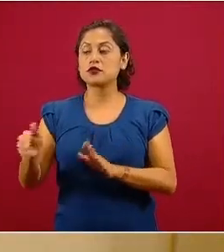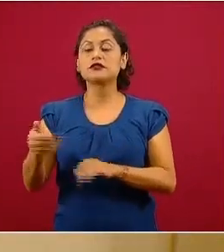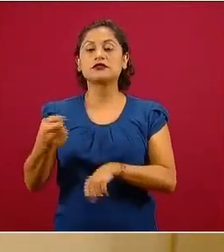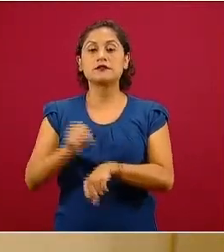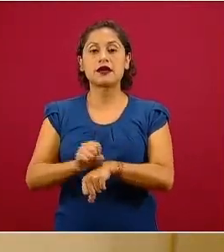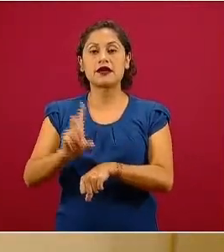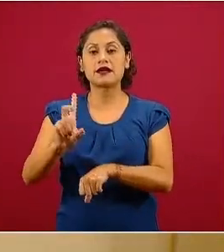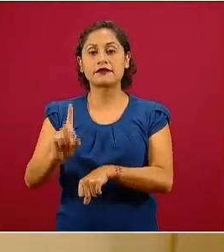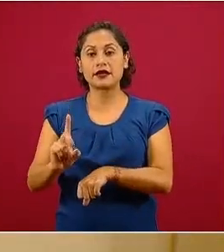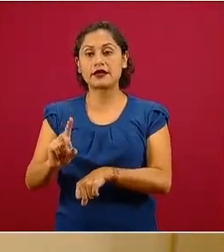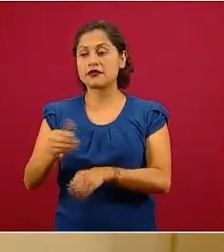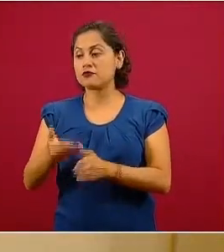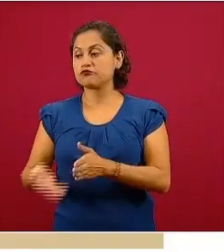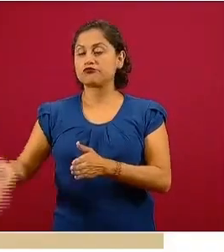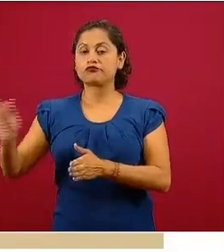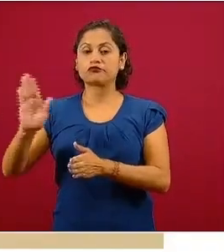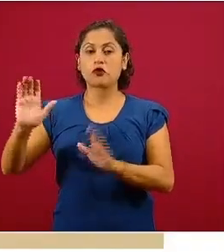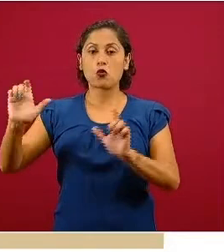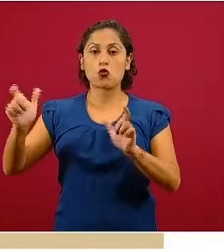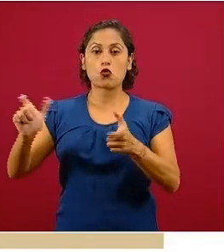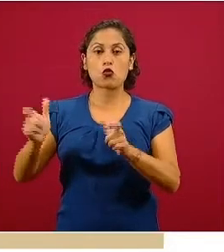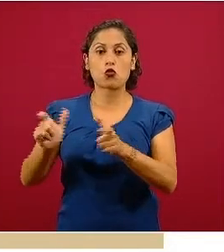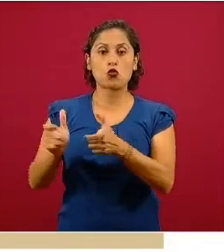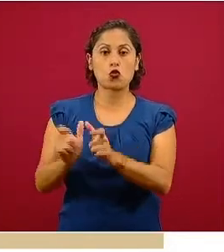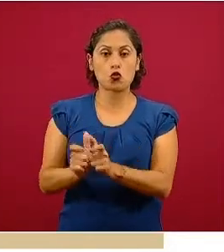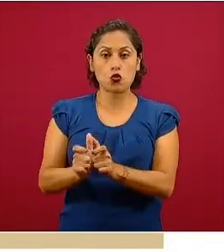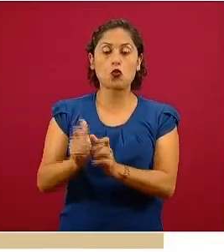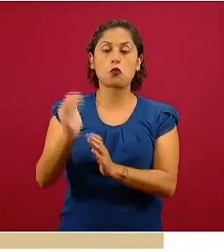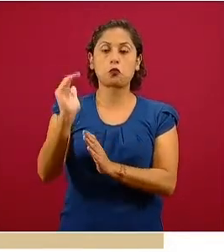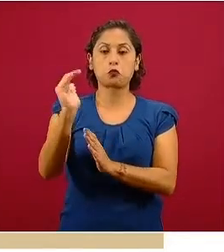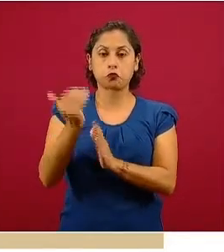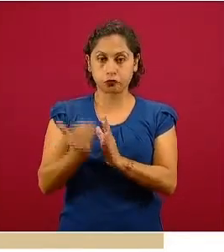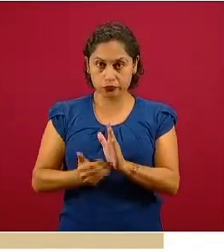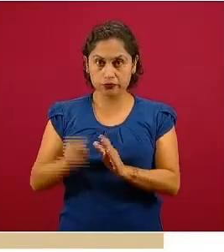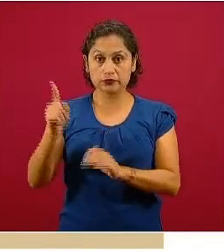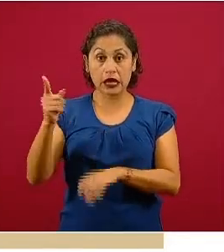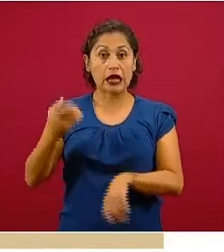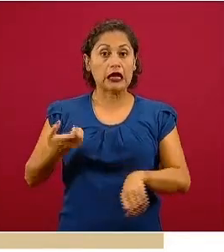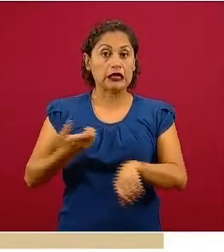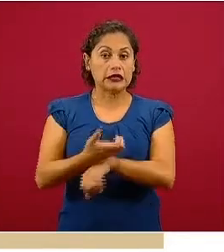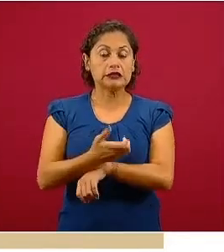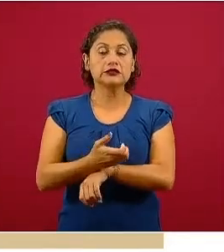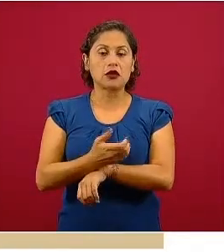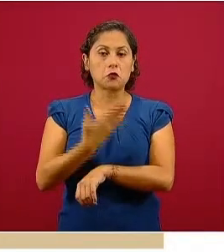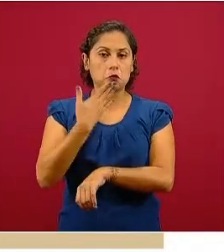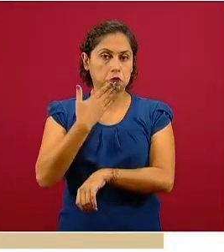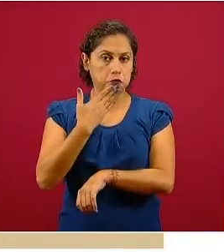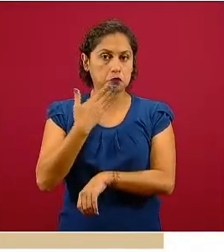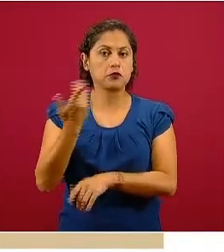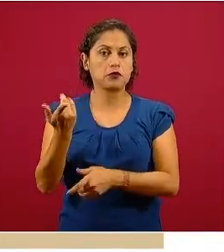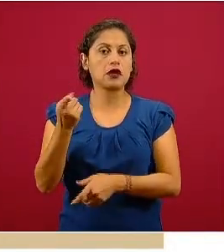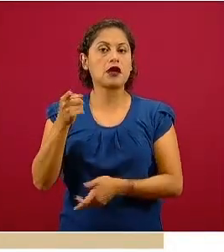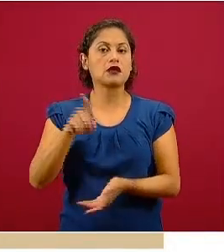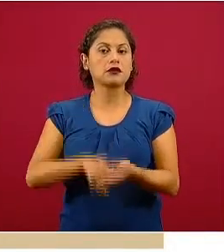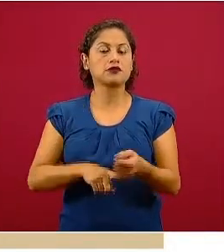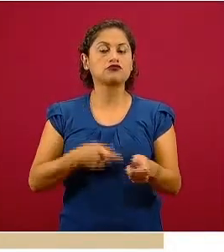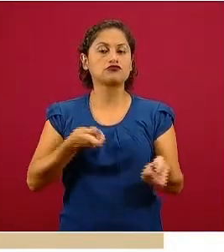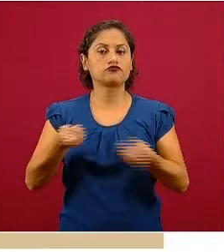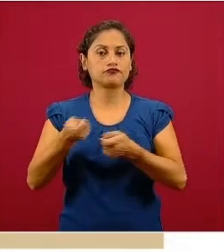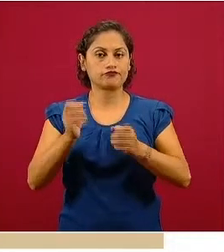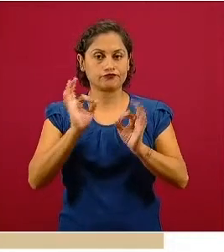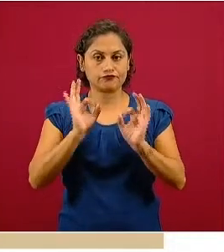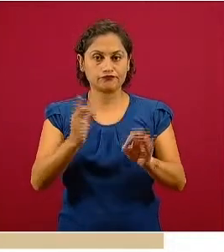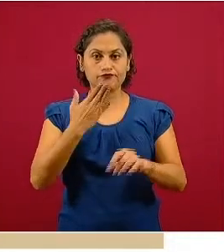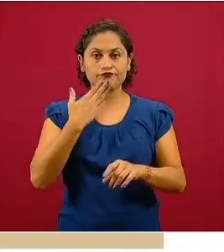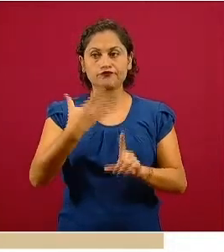sido descendente. Por lo tanto, el Estado también está teniendo un comportamiento claro en el control de su transmisión,